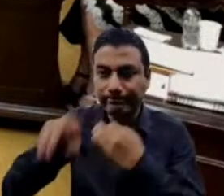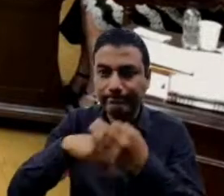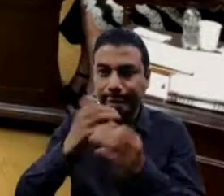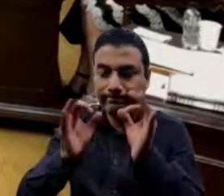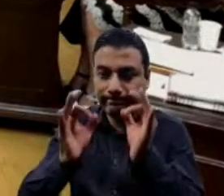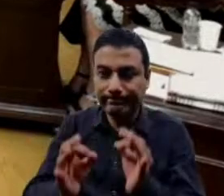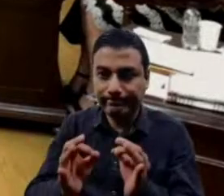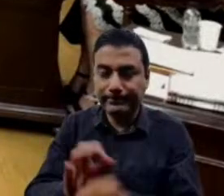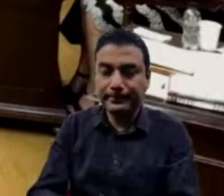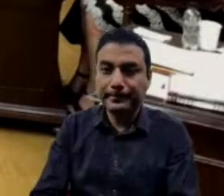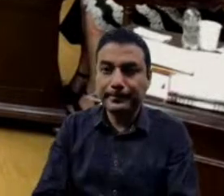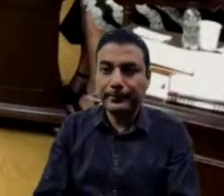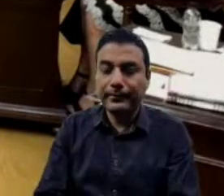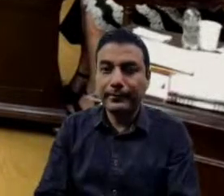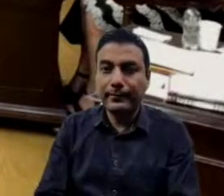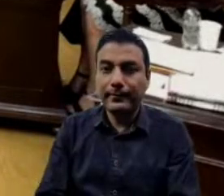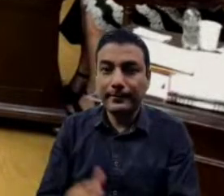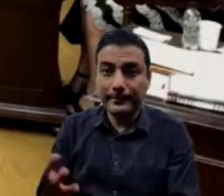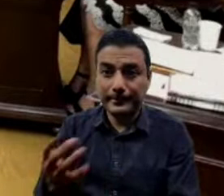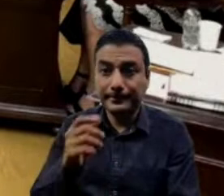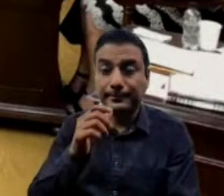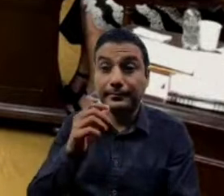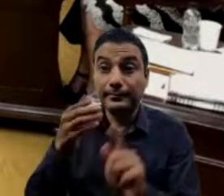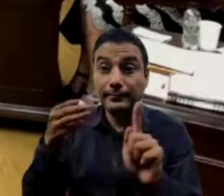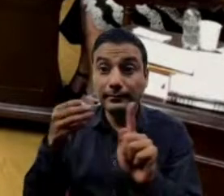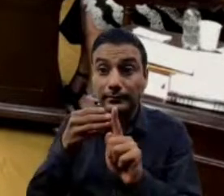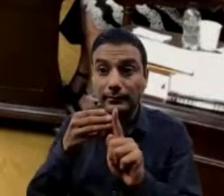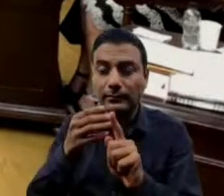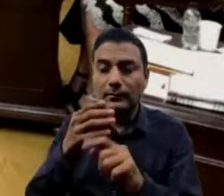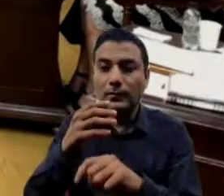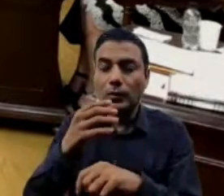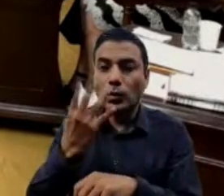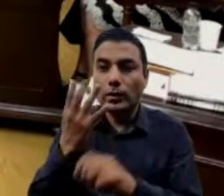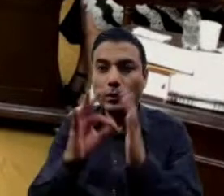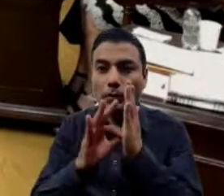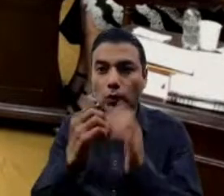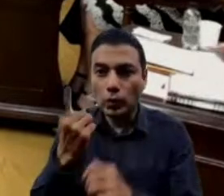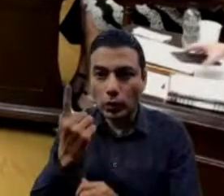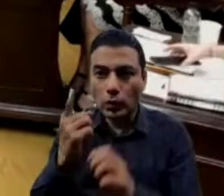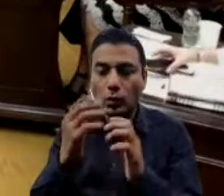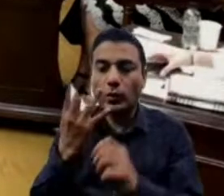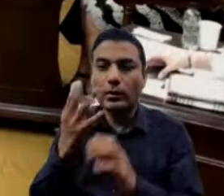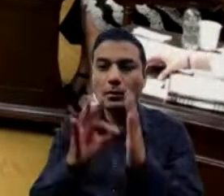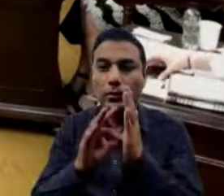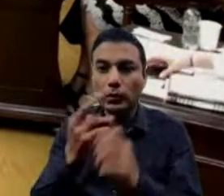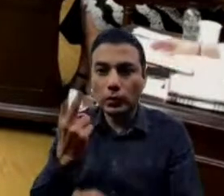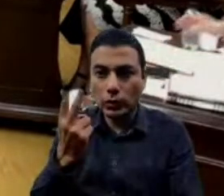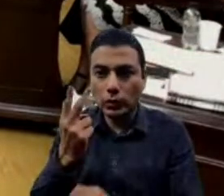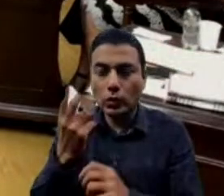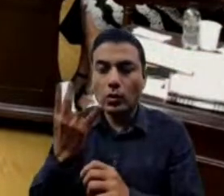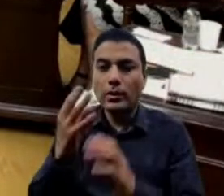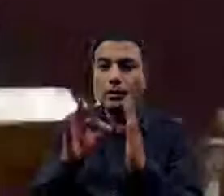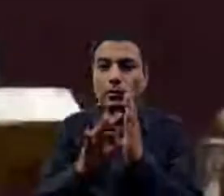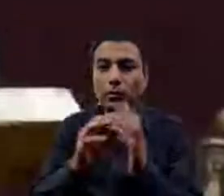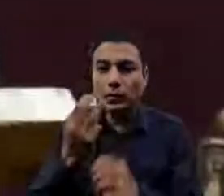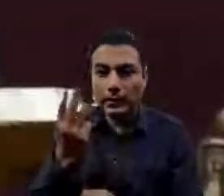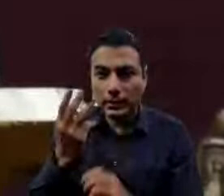de ello, pues se encuentran las metas 4.1, 4.2, 4.3 y 4.b.